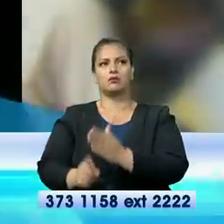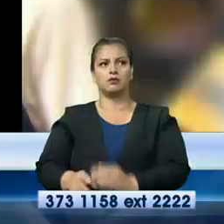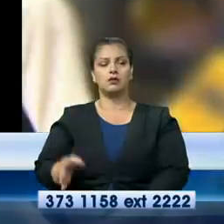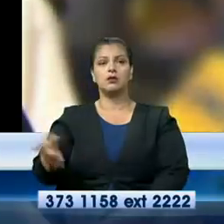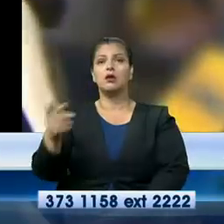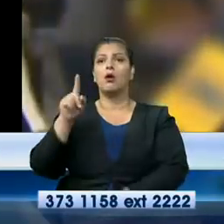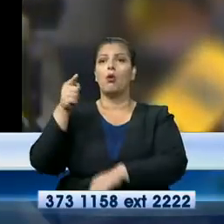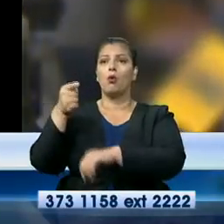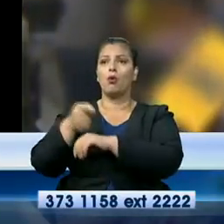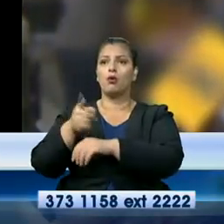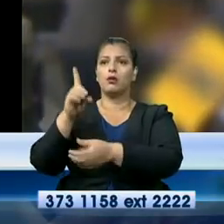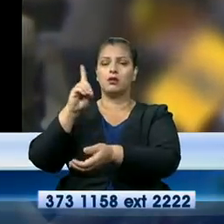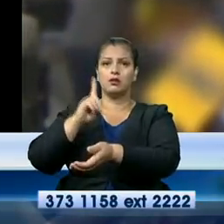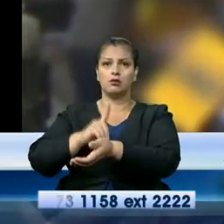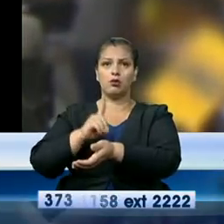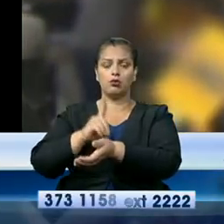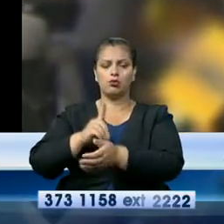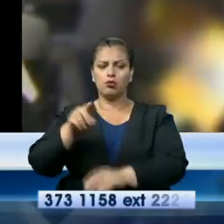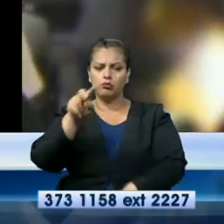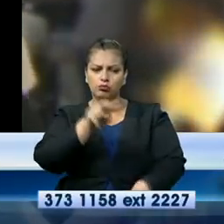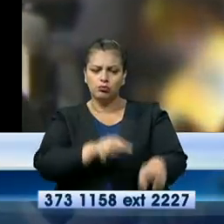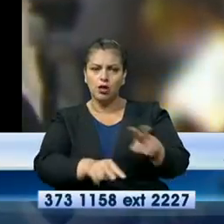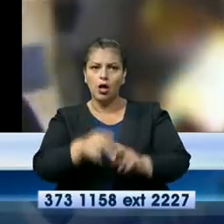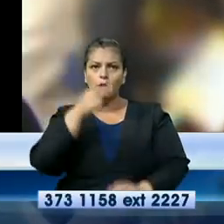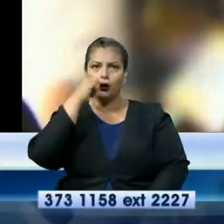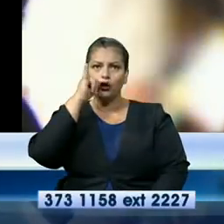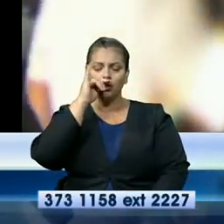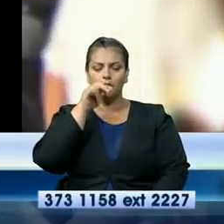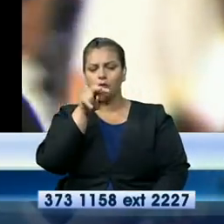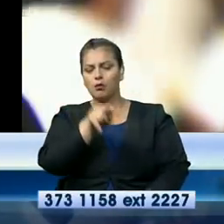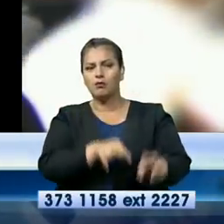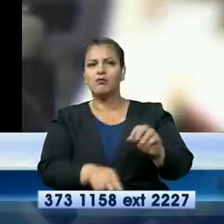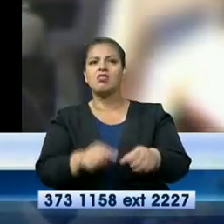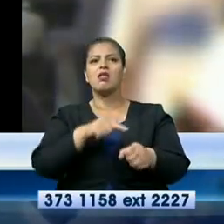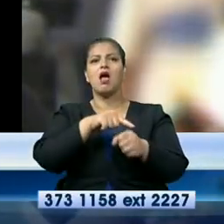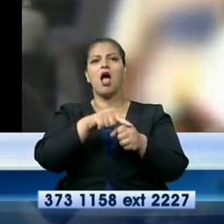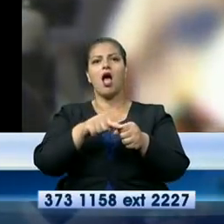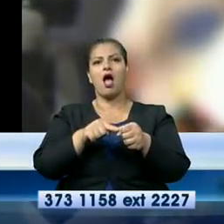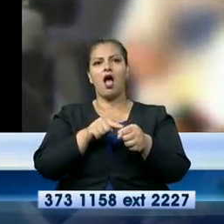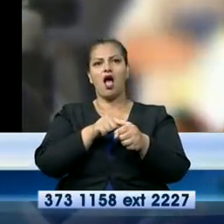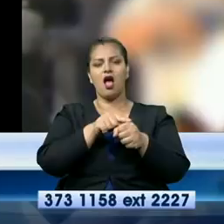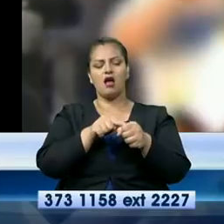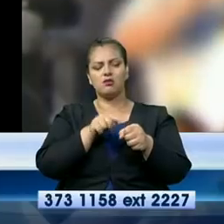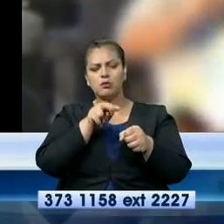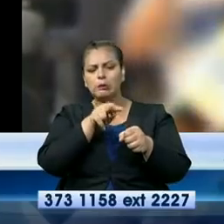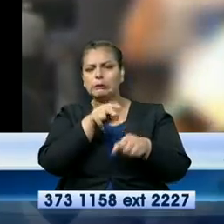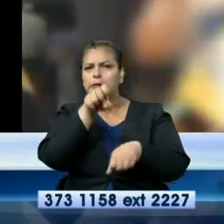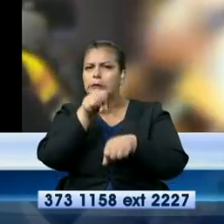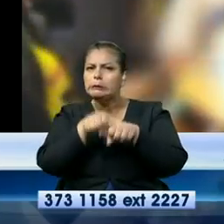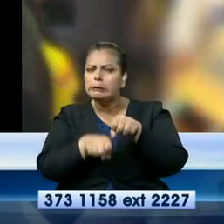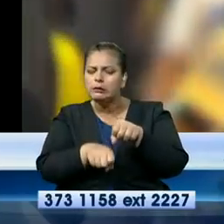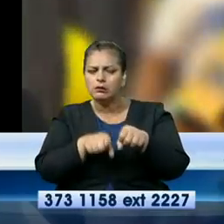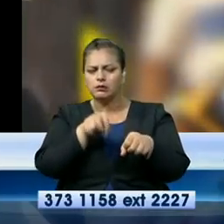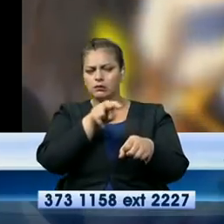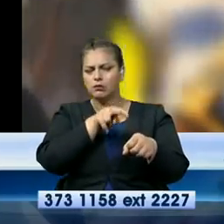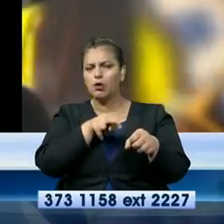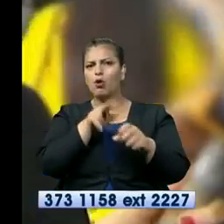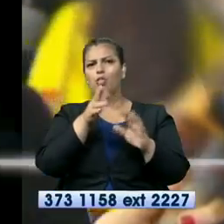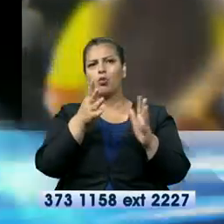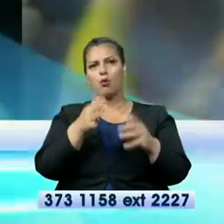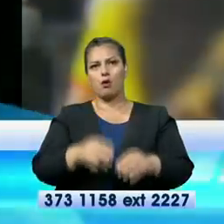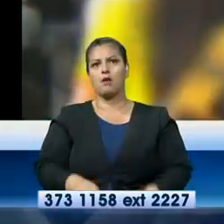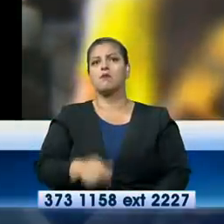lesiones en la faltan al pero él ha referido al niño que el primo le ha